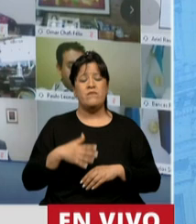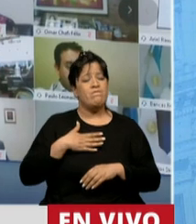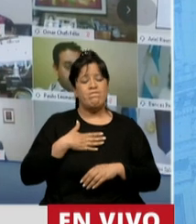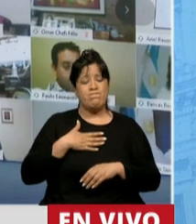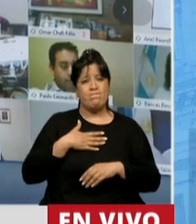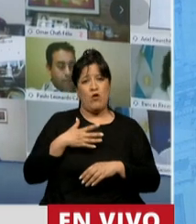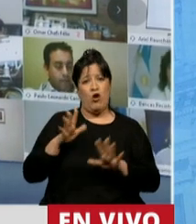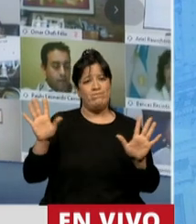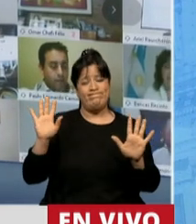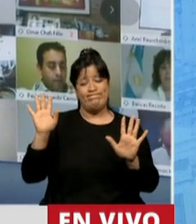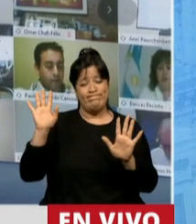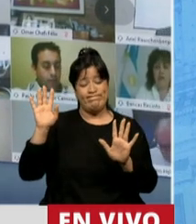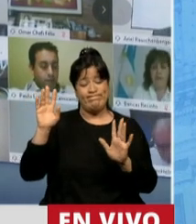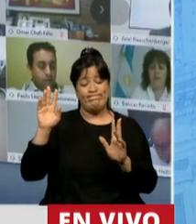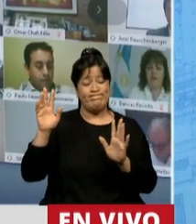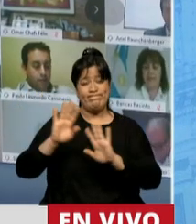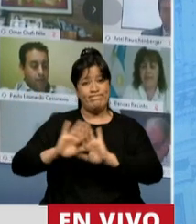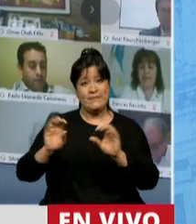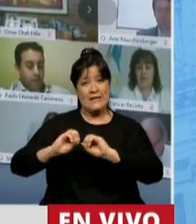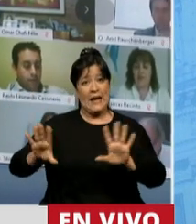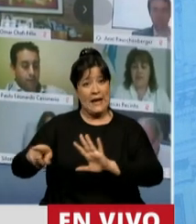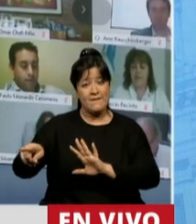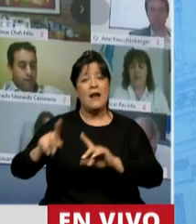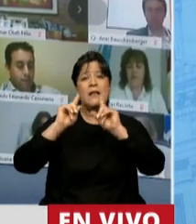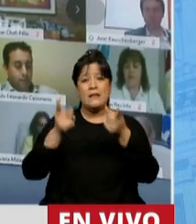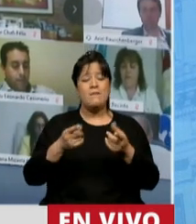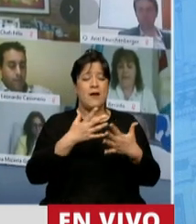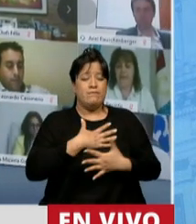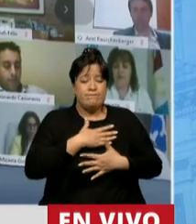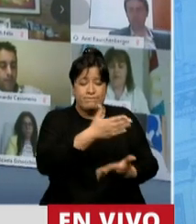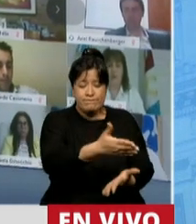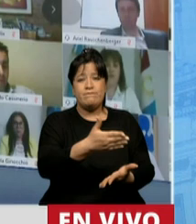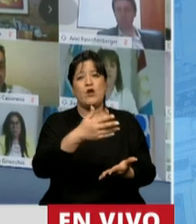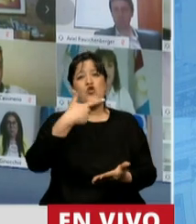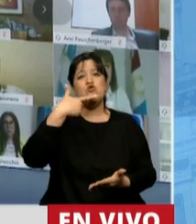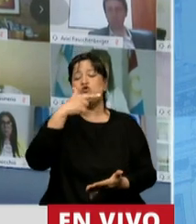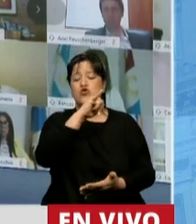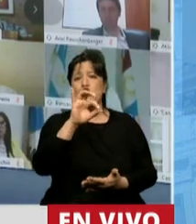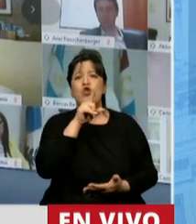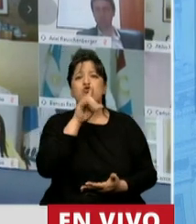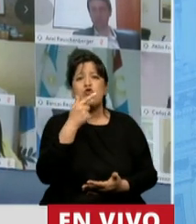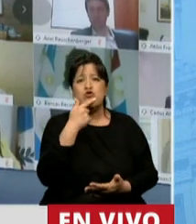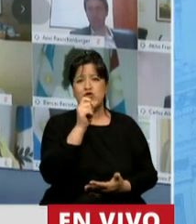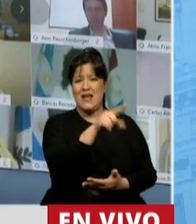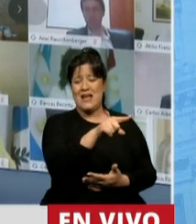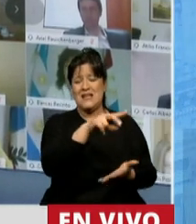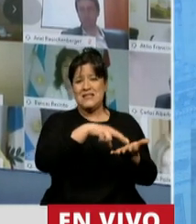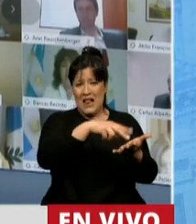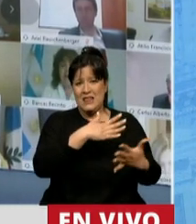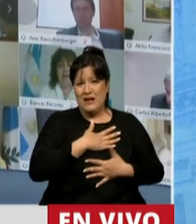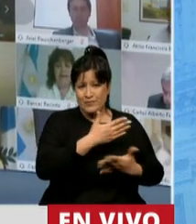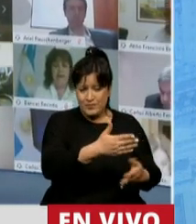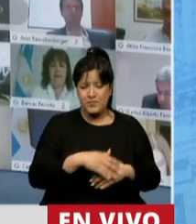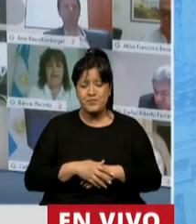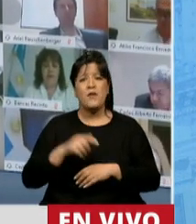repudio y mi solidaridad con el diputado Miguel costa sotos de de salta y para referirme al proyecto